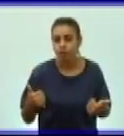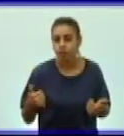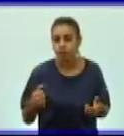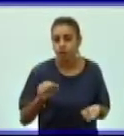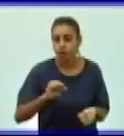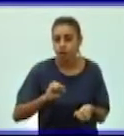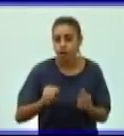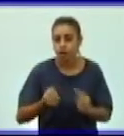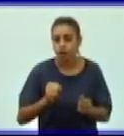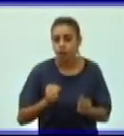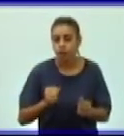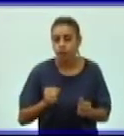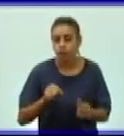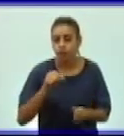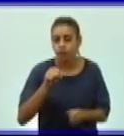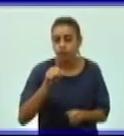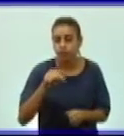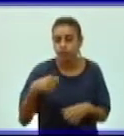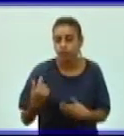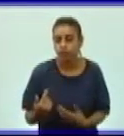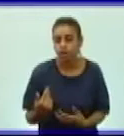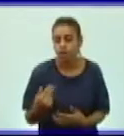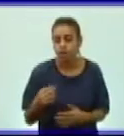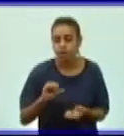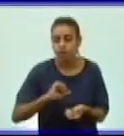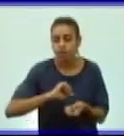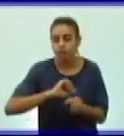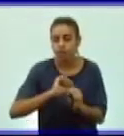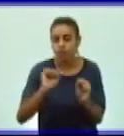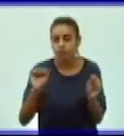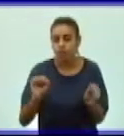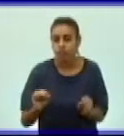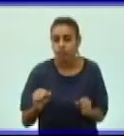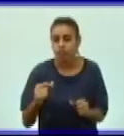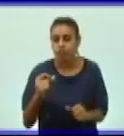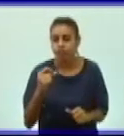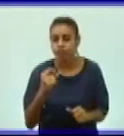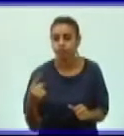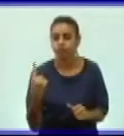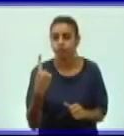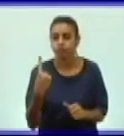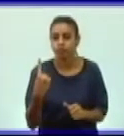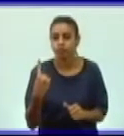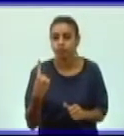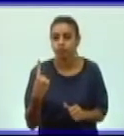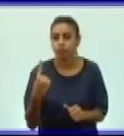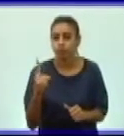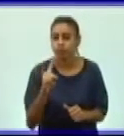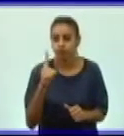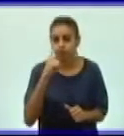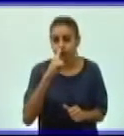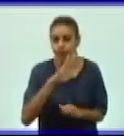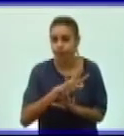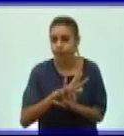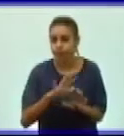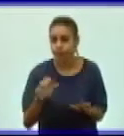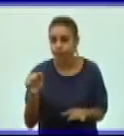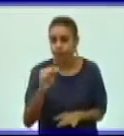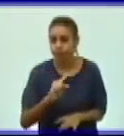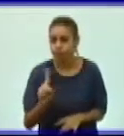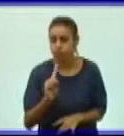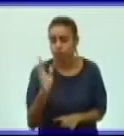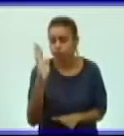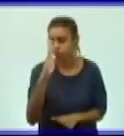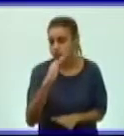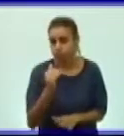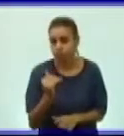capitalismo es el sistema hegemónico en el mundo actual. Pero no fue el fin del socialismo, ¿verdad? ¿Por qué no fue el fin